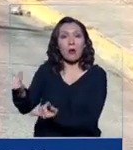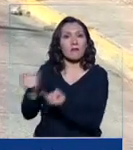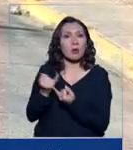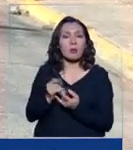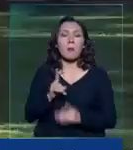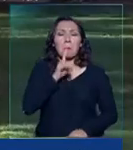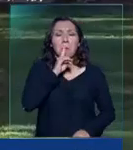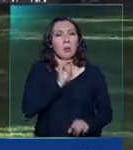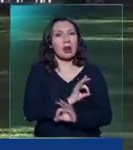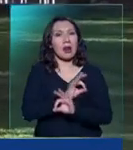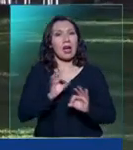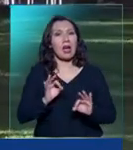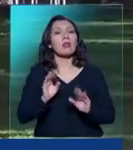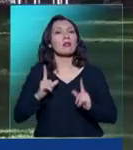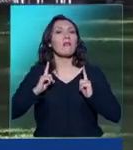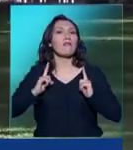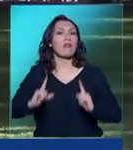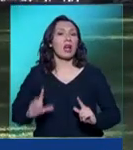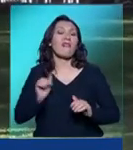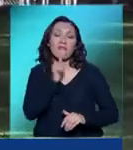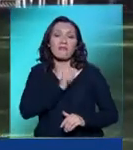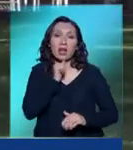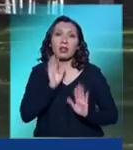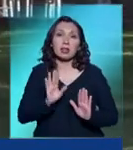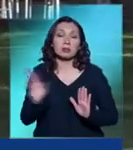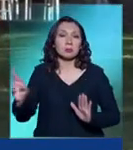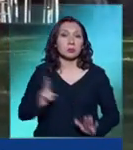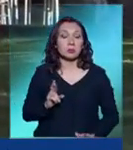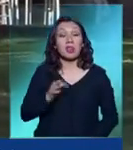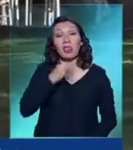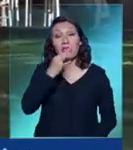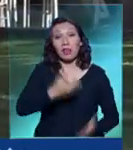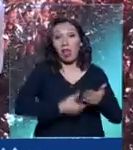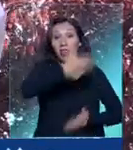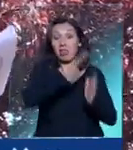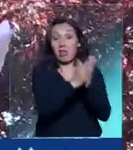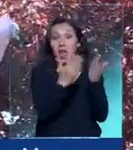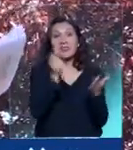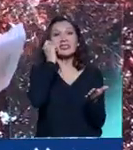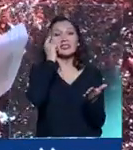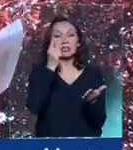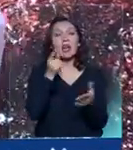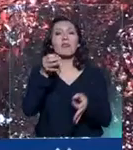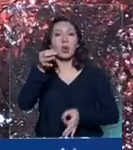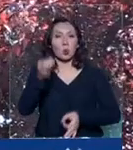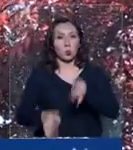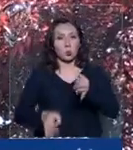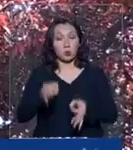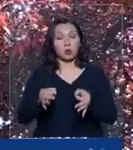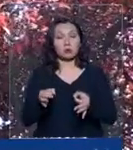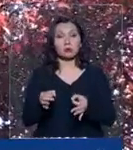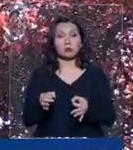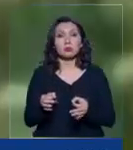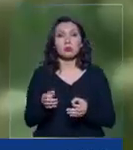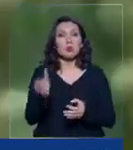entregarían declaraciones por encontrarse de vacaciones. Sin embargo, indicaron en un diario que están al tanto de la acción judicial y que